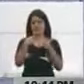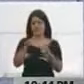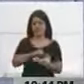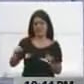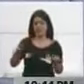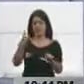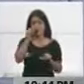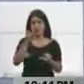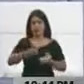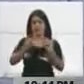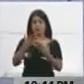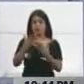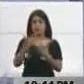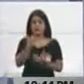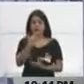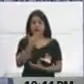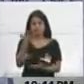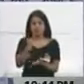agonía.